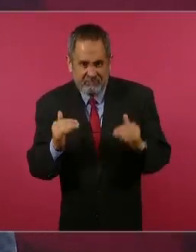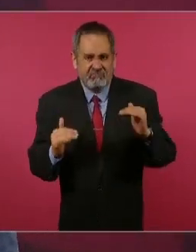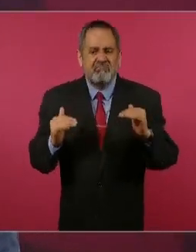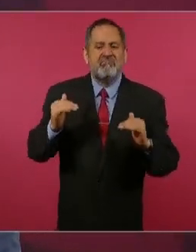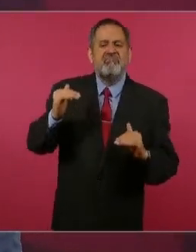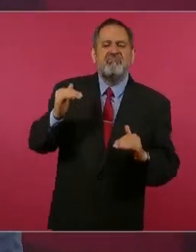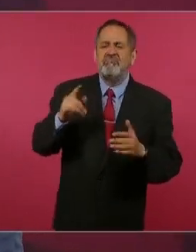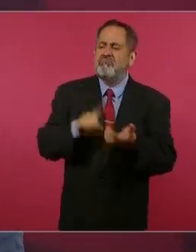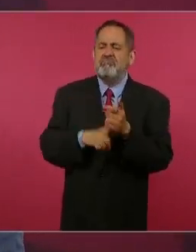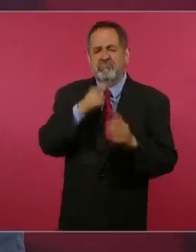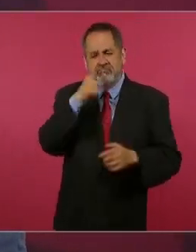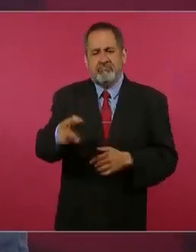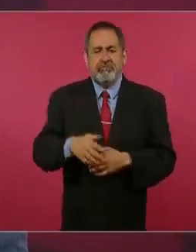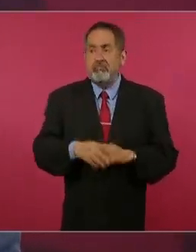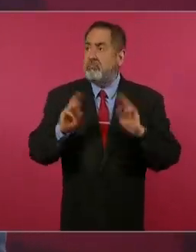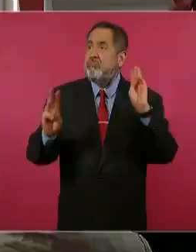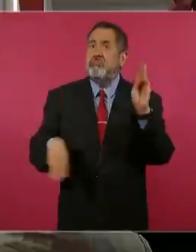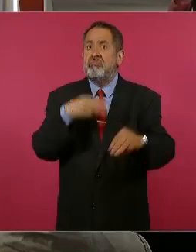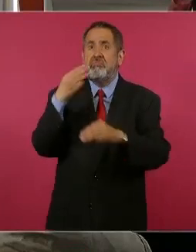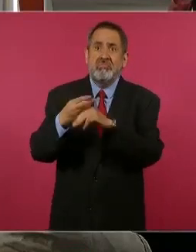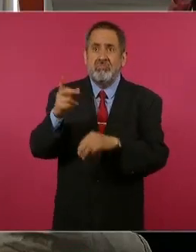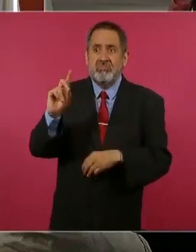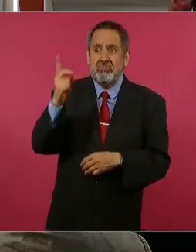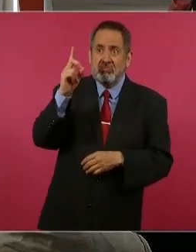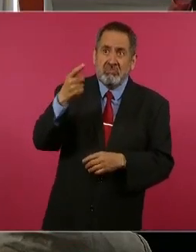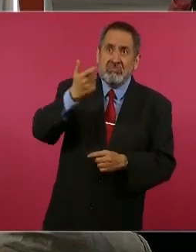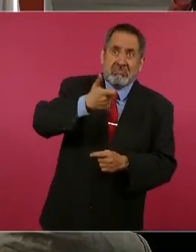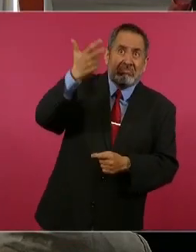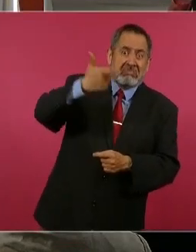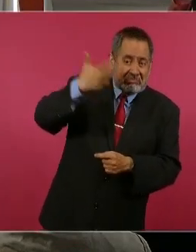mundo. a ver si no tiene Carlitos